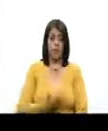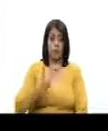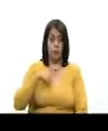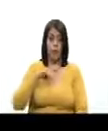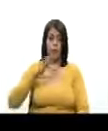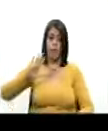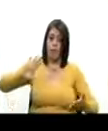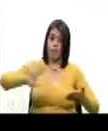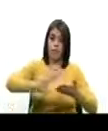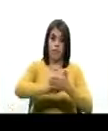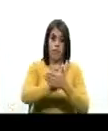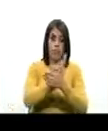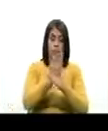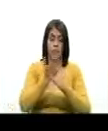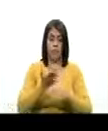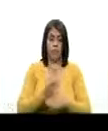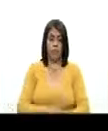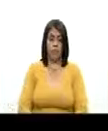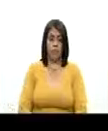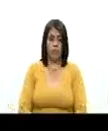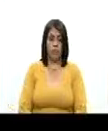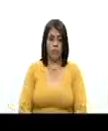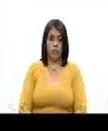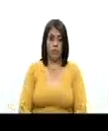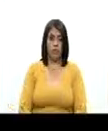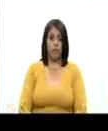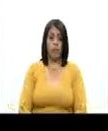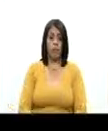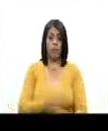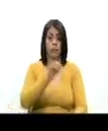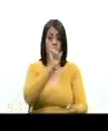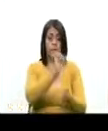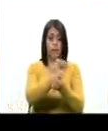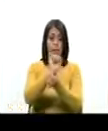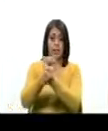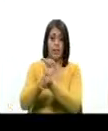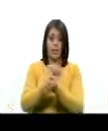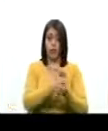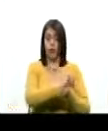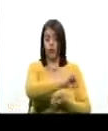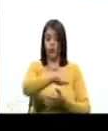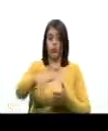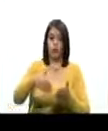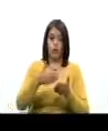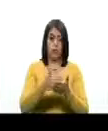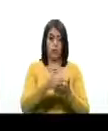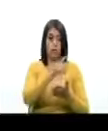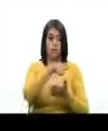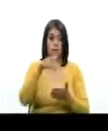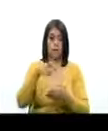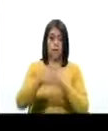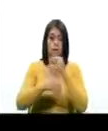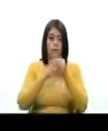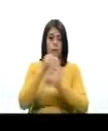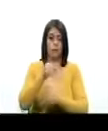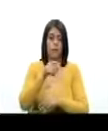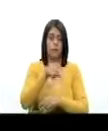a aniquilar. Y van a ir presos y presas todos aquellos quienes